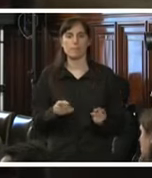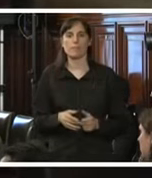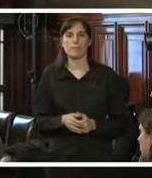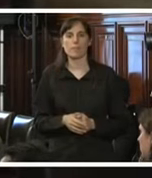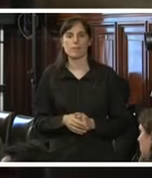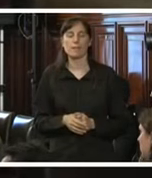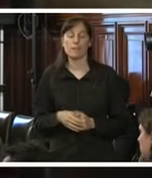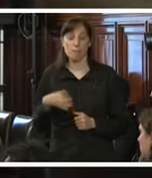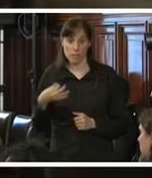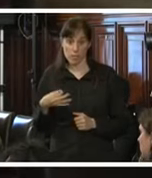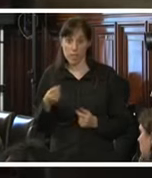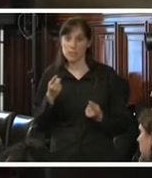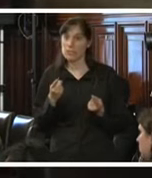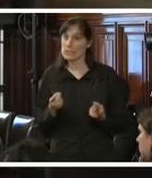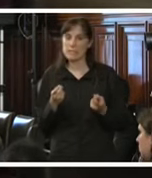es necesario